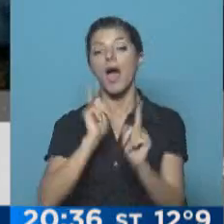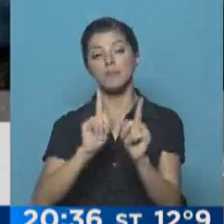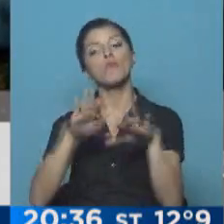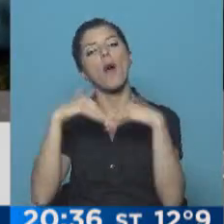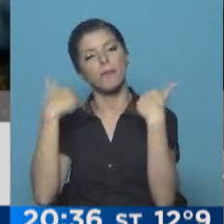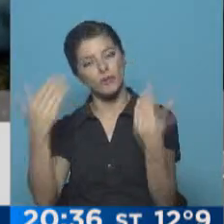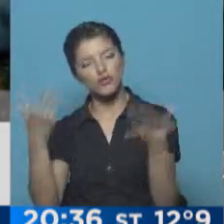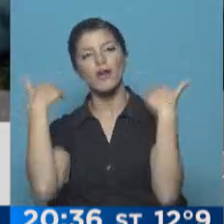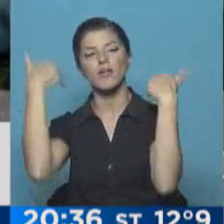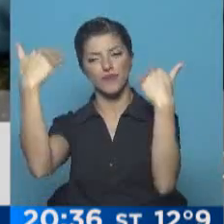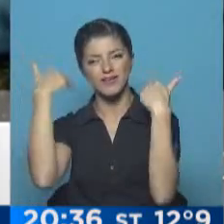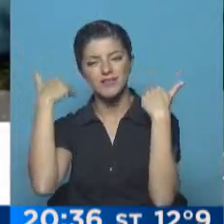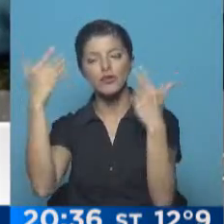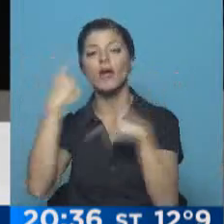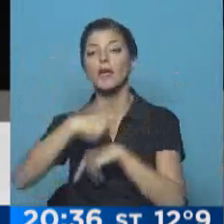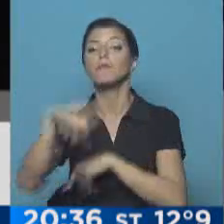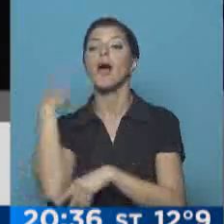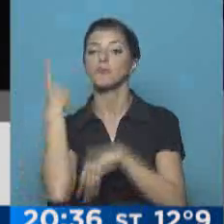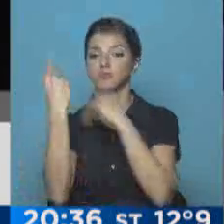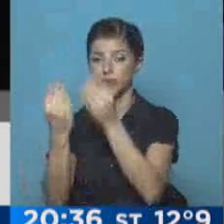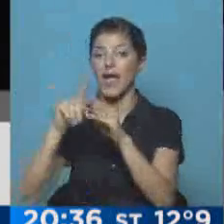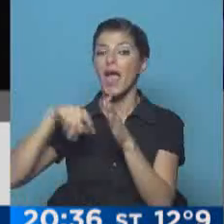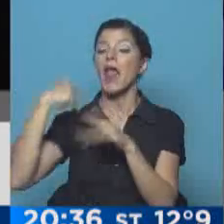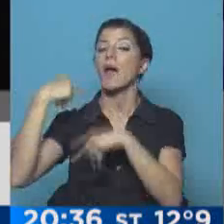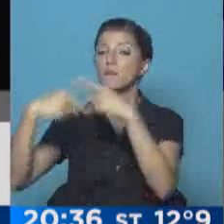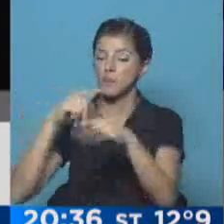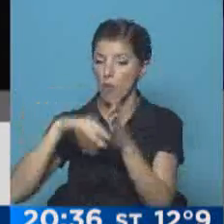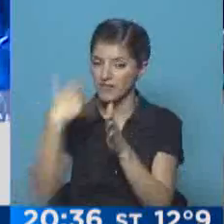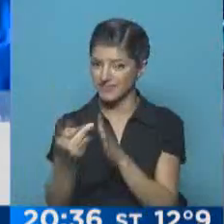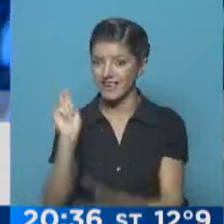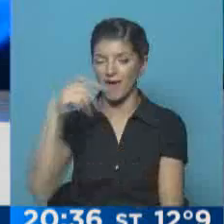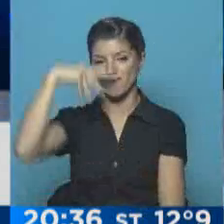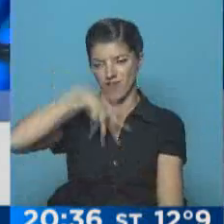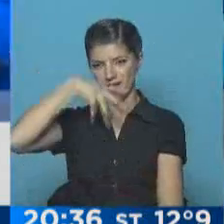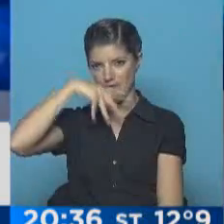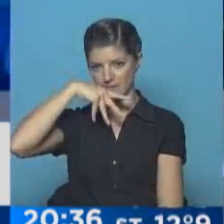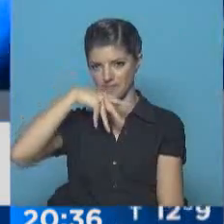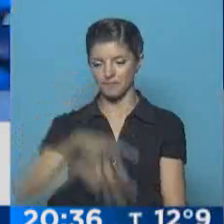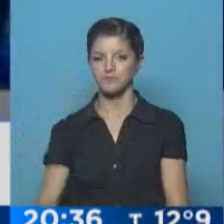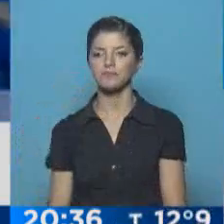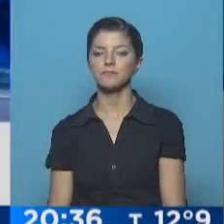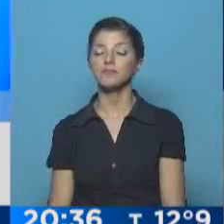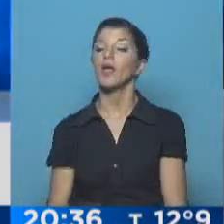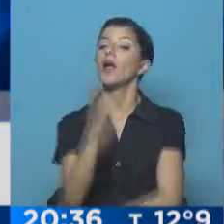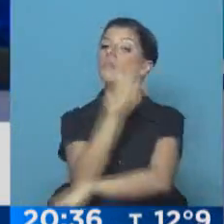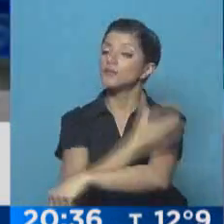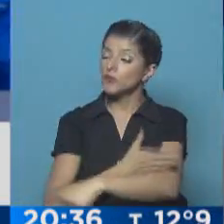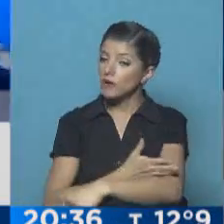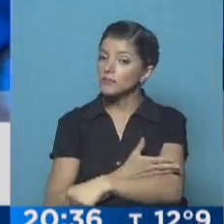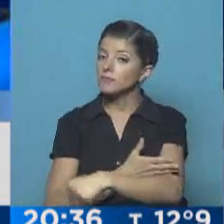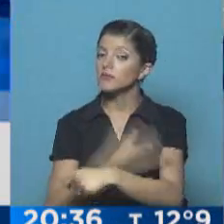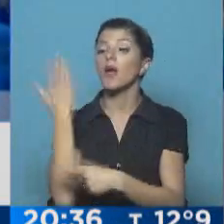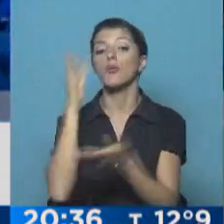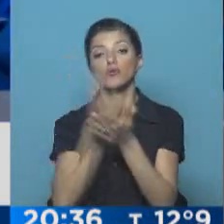para felicitar a quien competirá por su sucesión en la provincia, Aníbal Fernández. Scioli ponderó la iniciativa de las